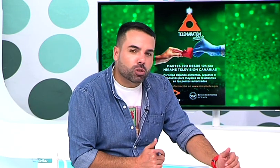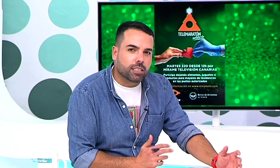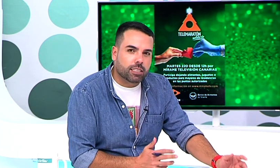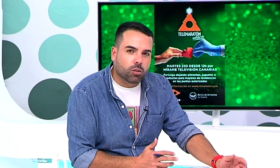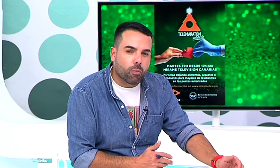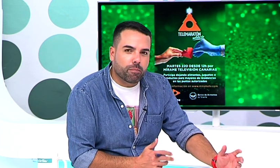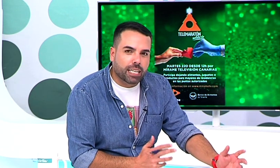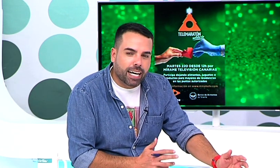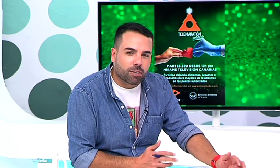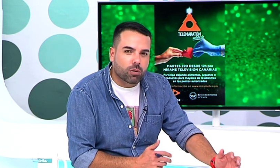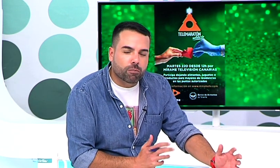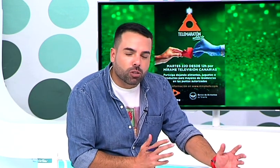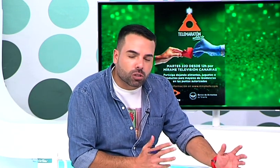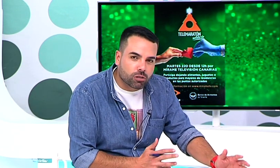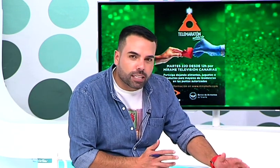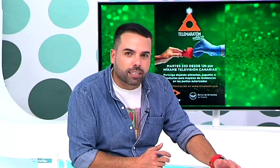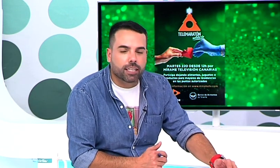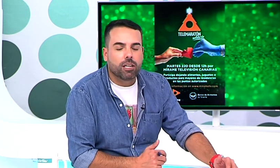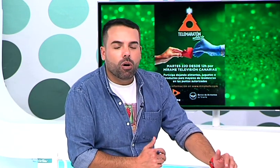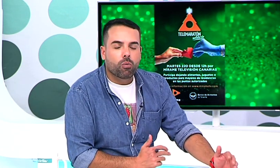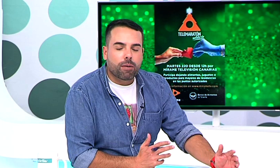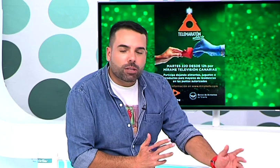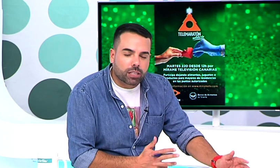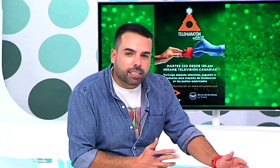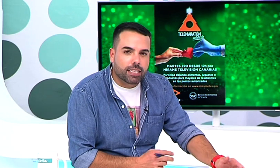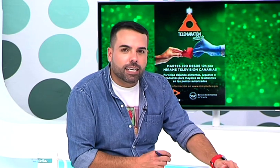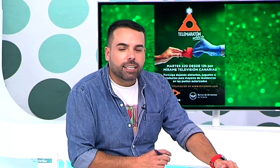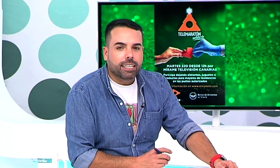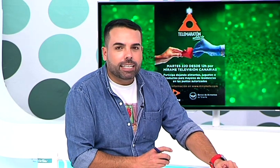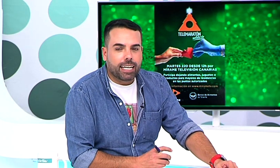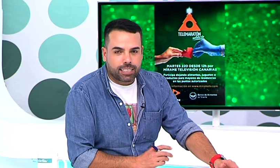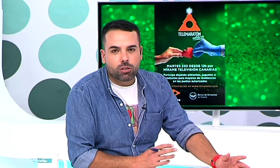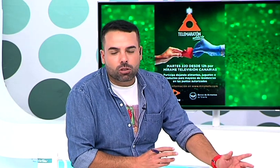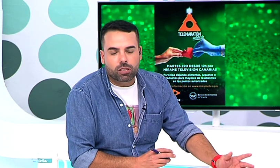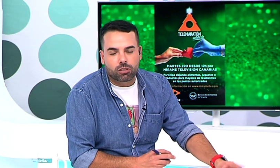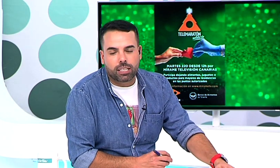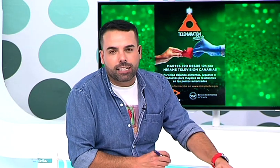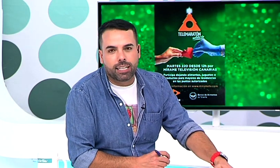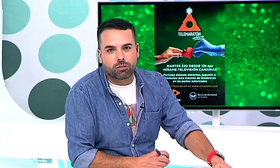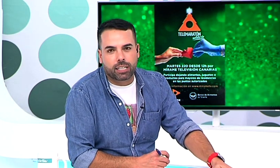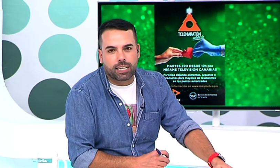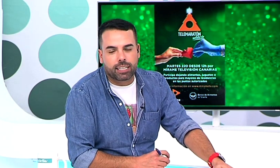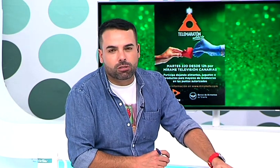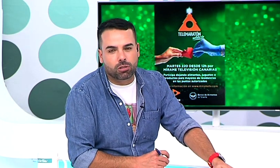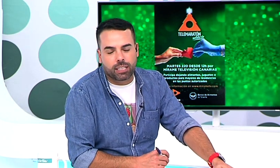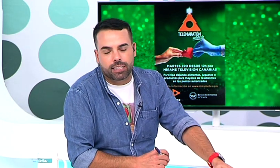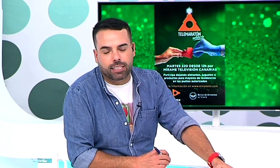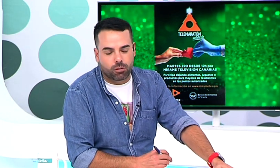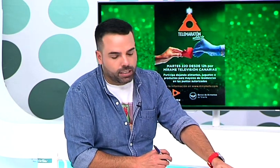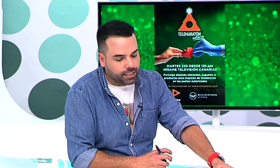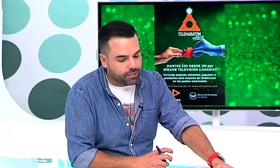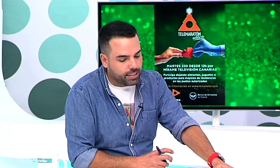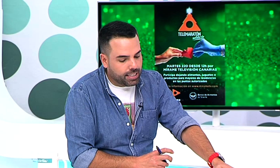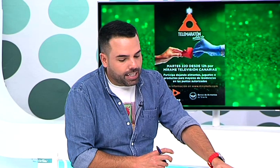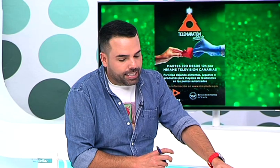que hemos sentido un pilar, un apoyo constante, una mano tendida, ha sido Rosario González, la concejala de Acción Social de Santa